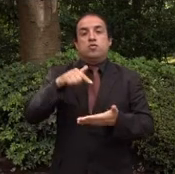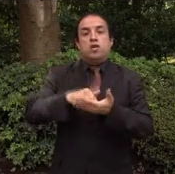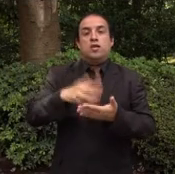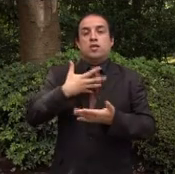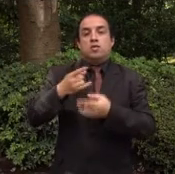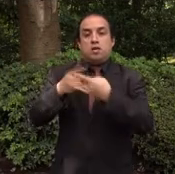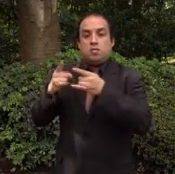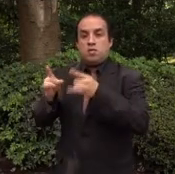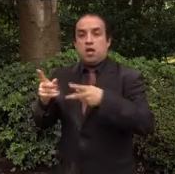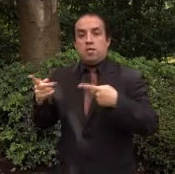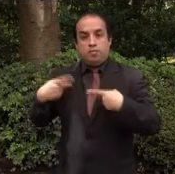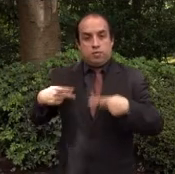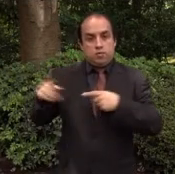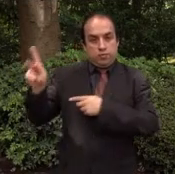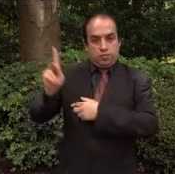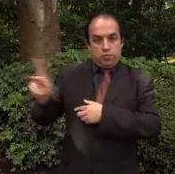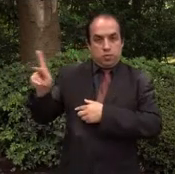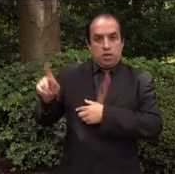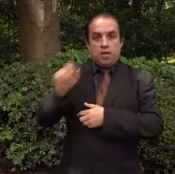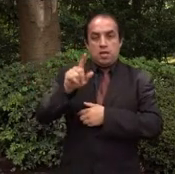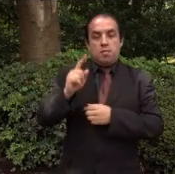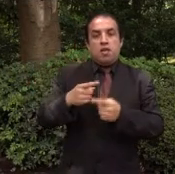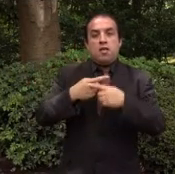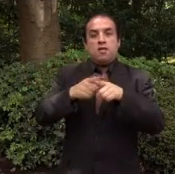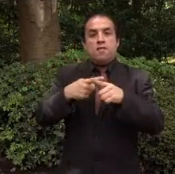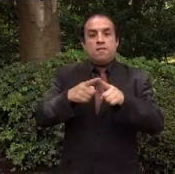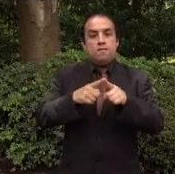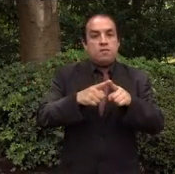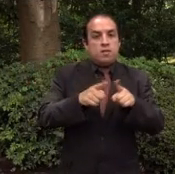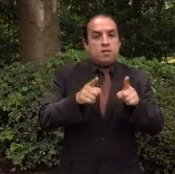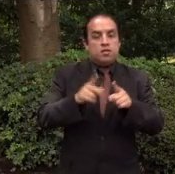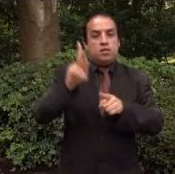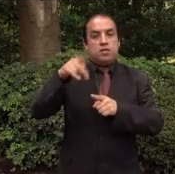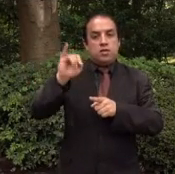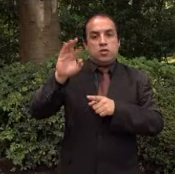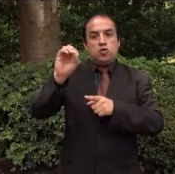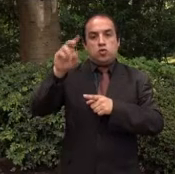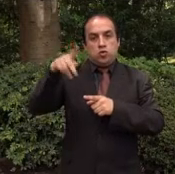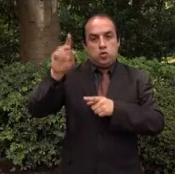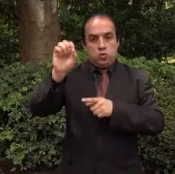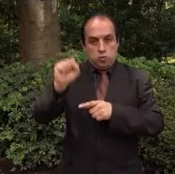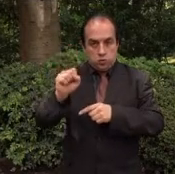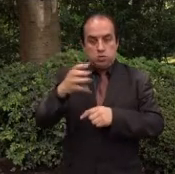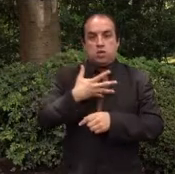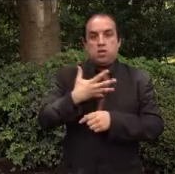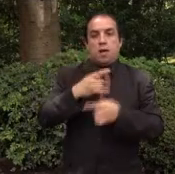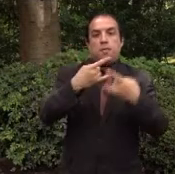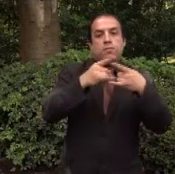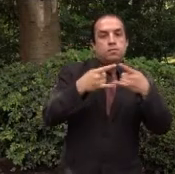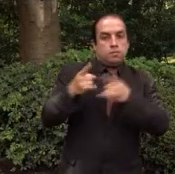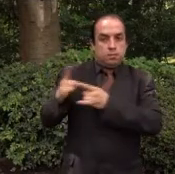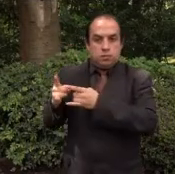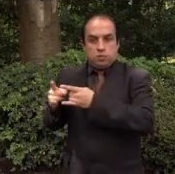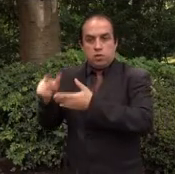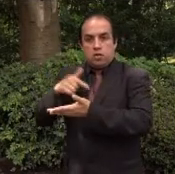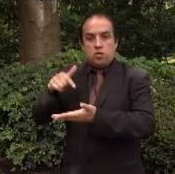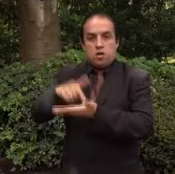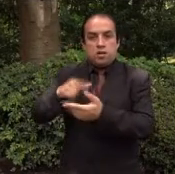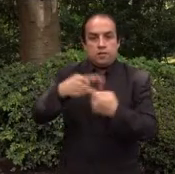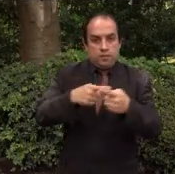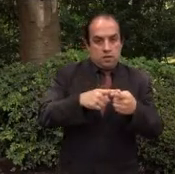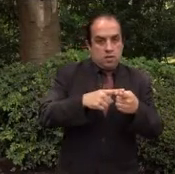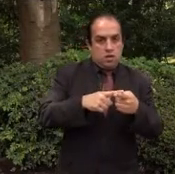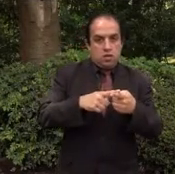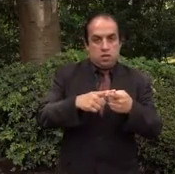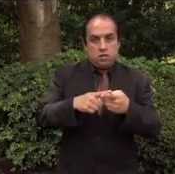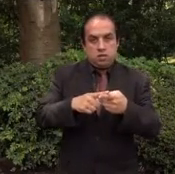de distintos kioscos que la Secretaría de Medio Ambiente ha abierto en distintos lugares del bosque, hay un espacio de